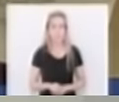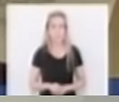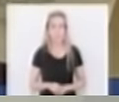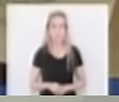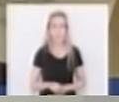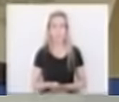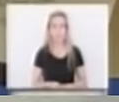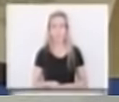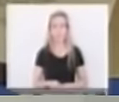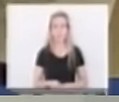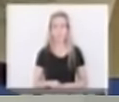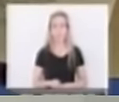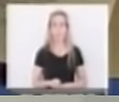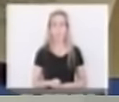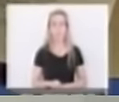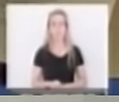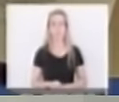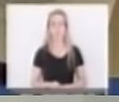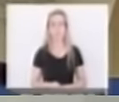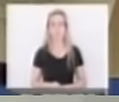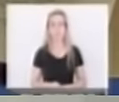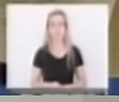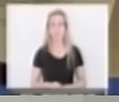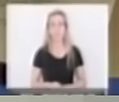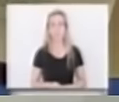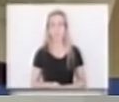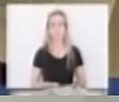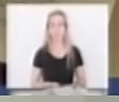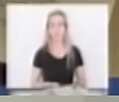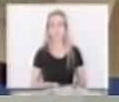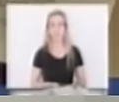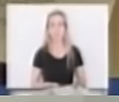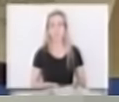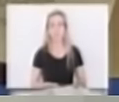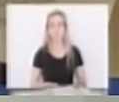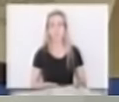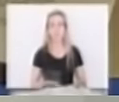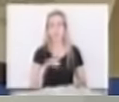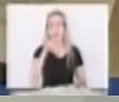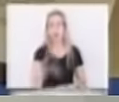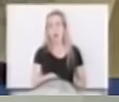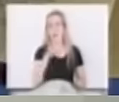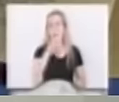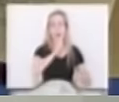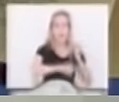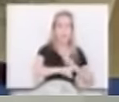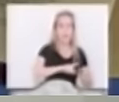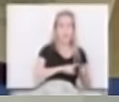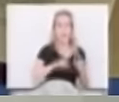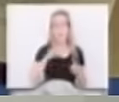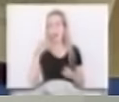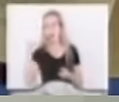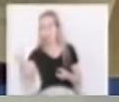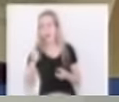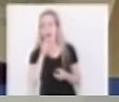oferta y la demanda. Las partes ahora pueden negociar, adivina quién va a ganar siempre, ¿no? Sí. Y firmar que sea sí, solo medio mes o que